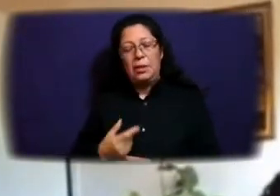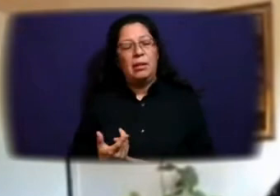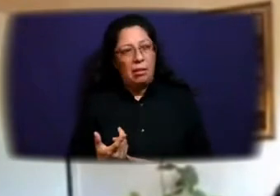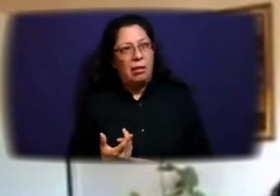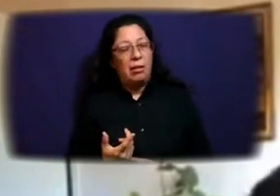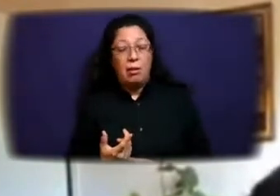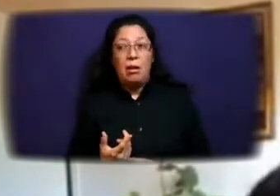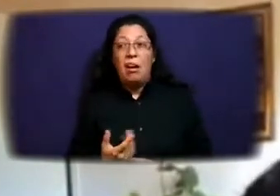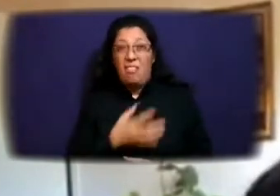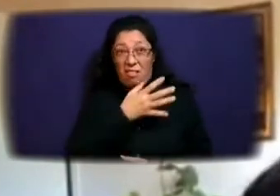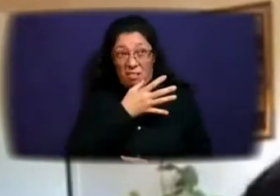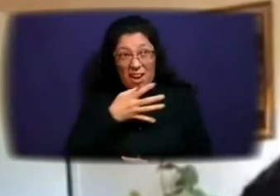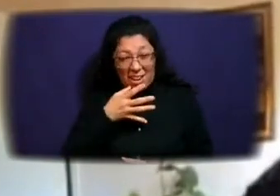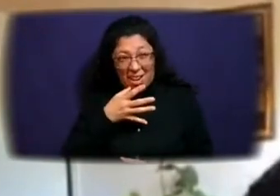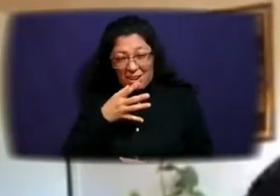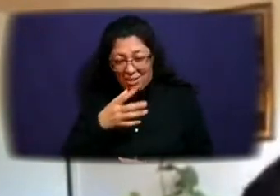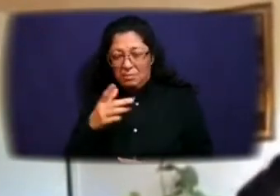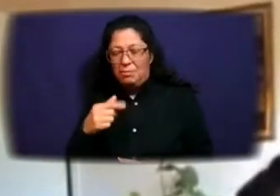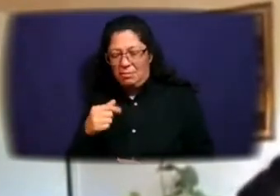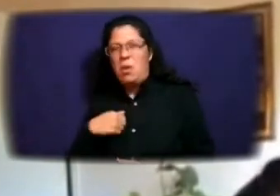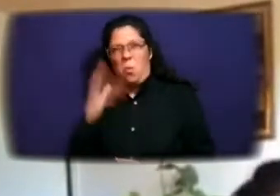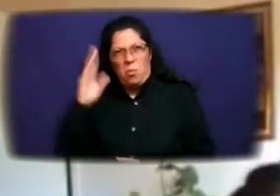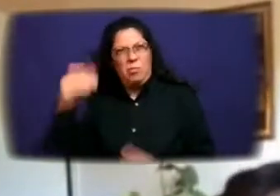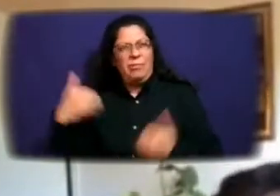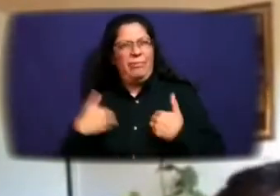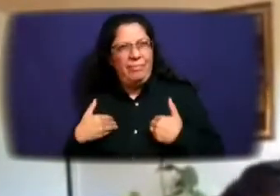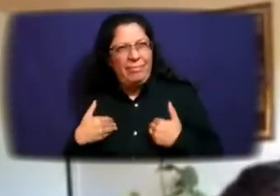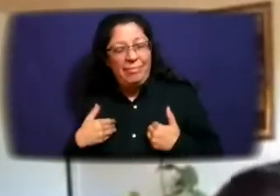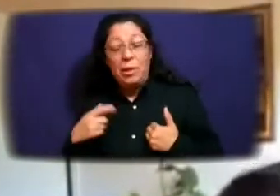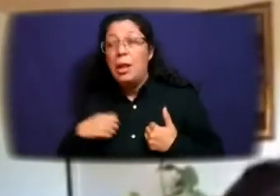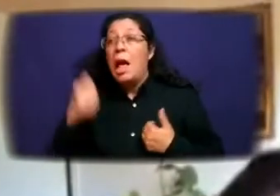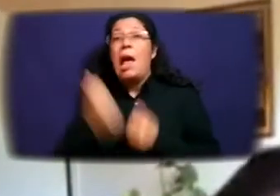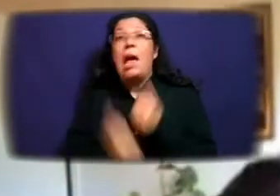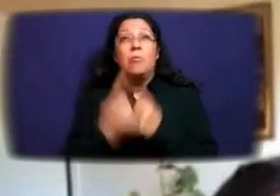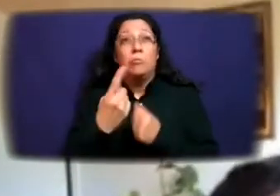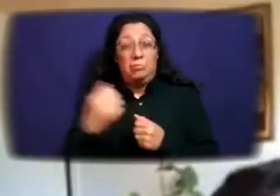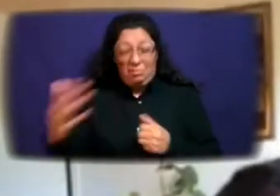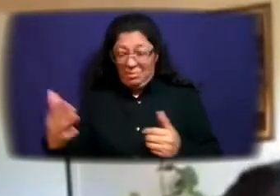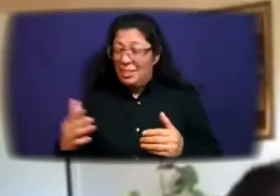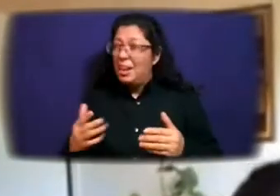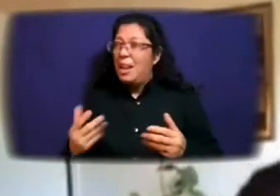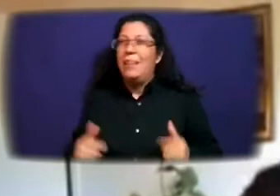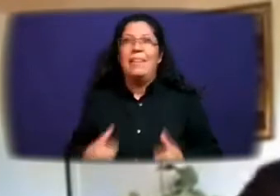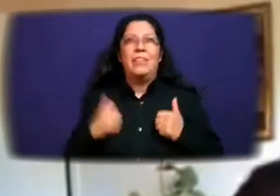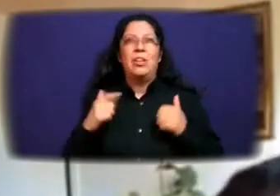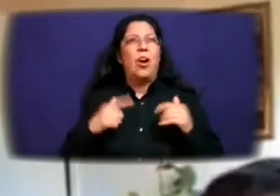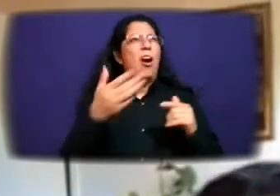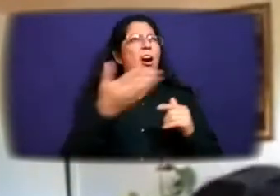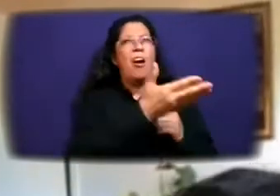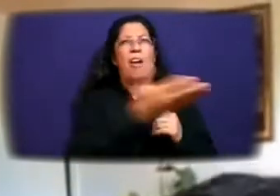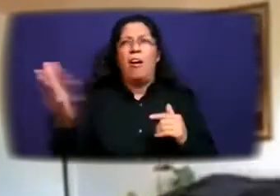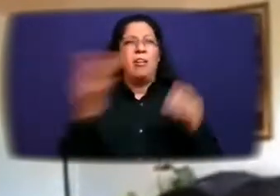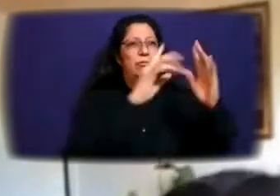construir una granja y que todos podían vivir en su tierra con sus carpas.